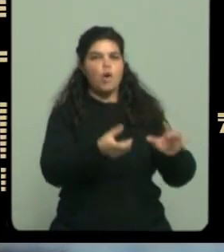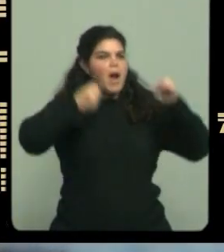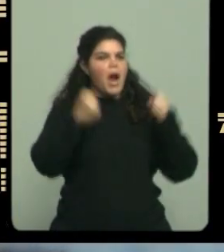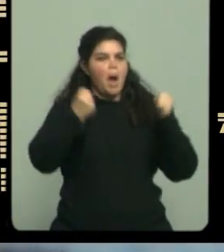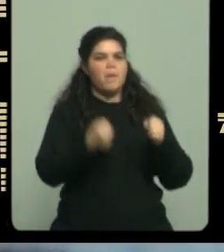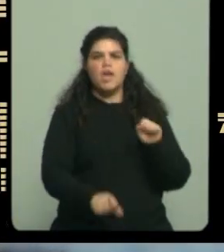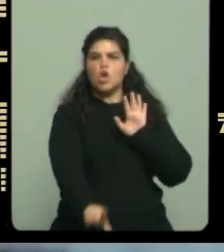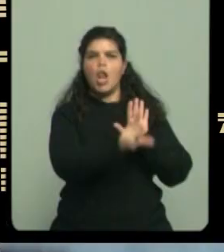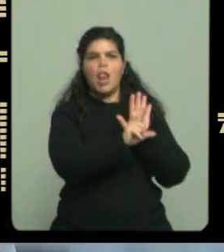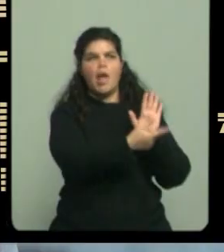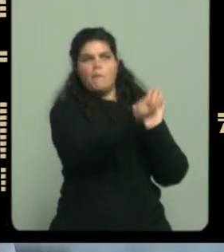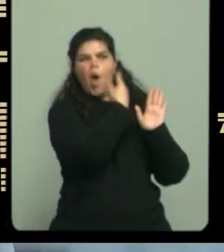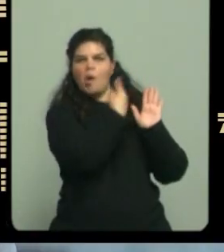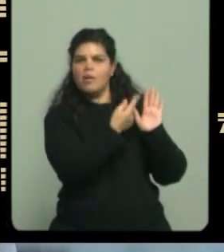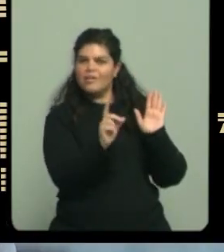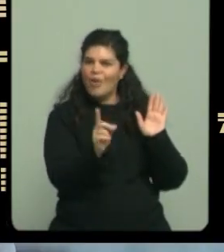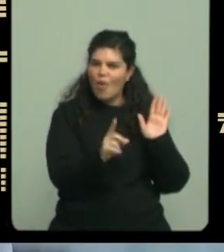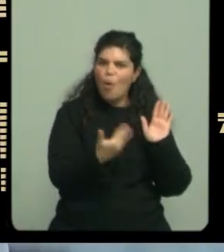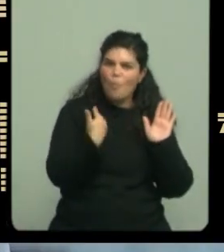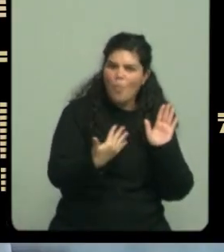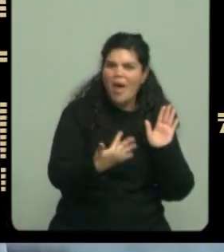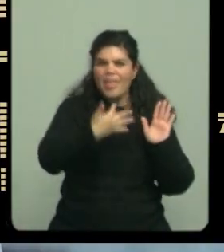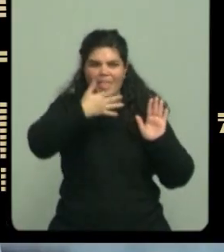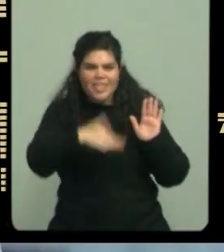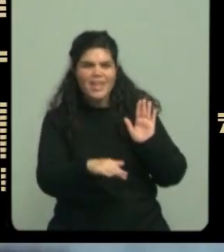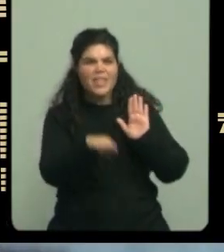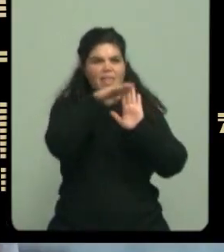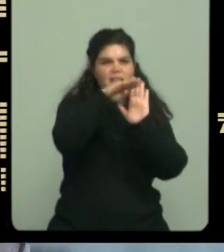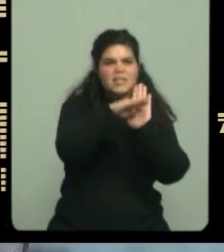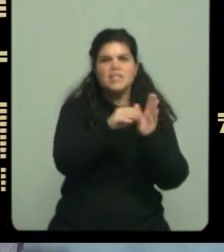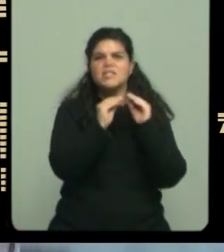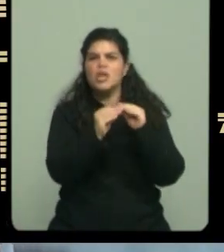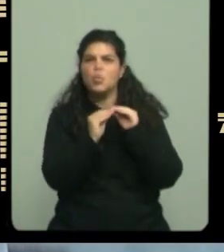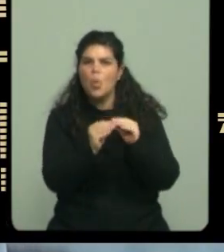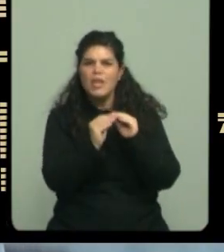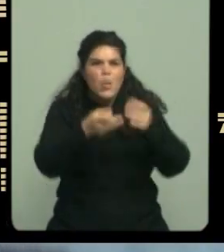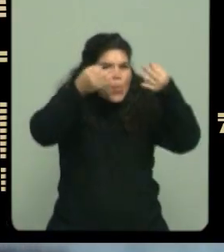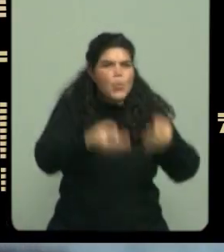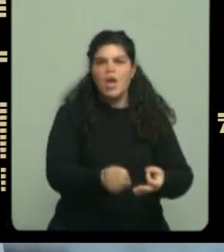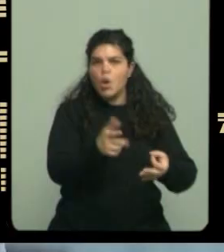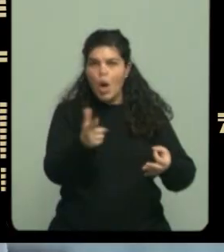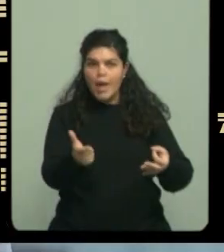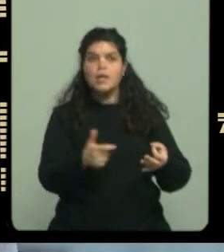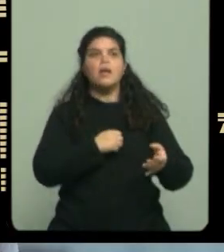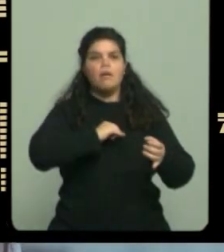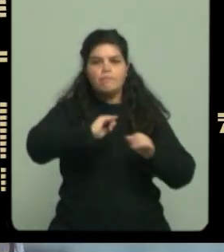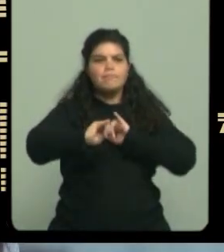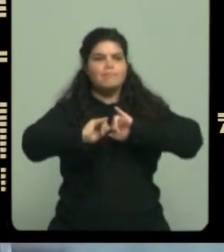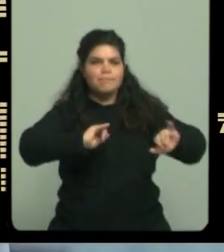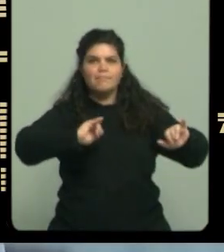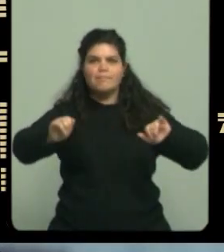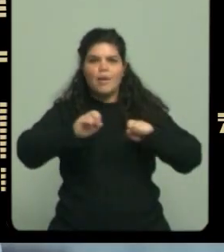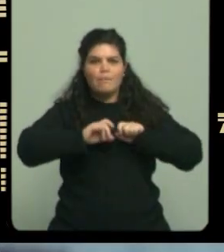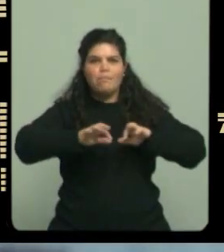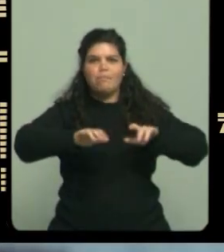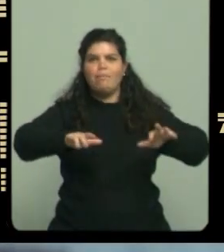lo dice una ley, sino que es porque de verdad hay determinadas situaciones que no están buenas. Ya se va y se replica,